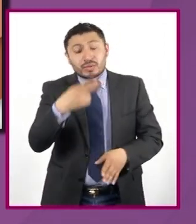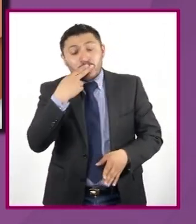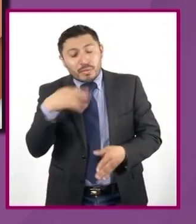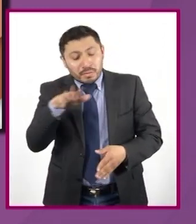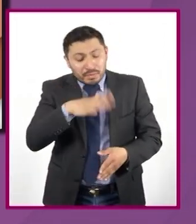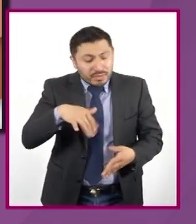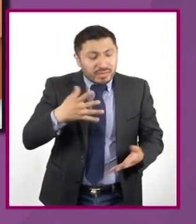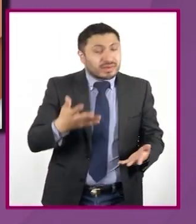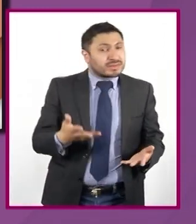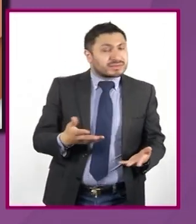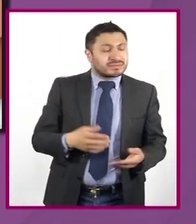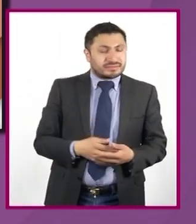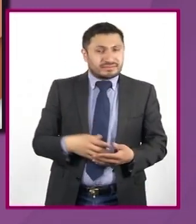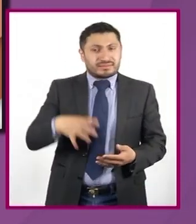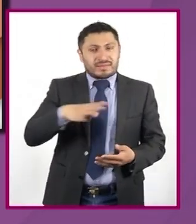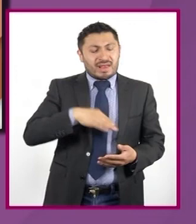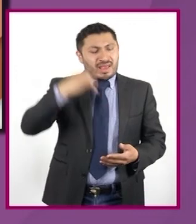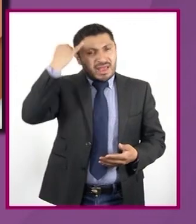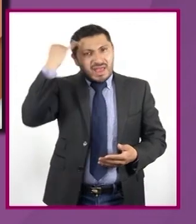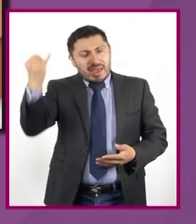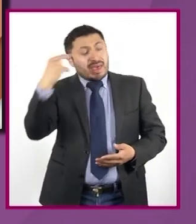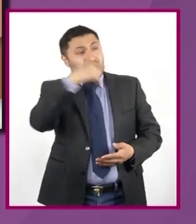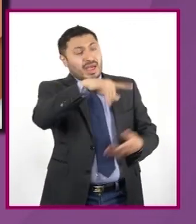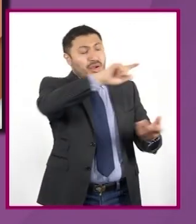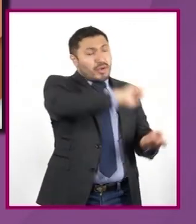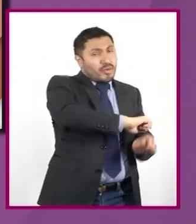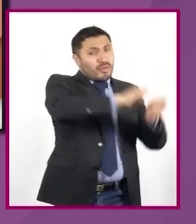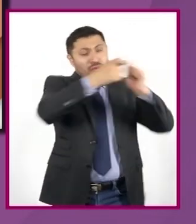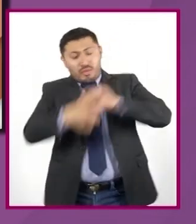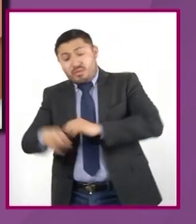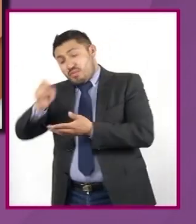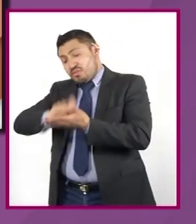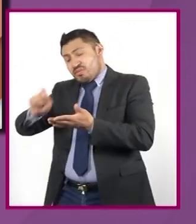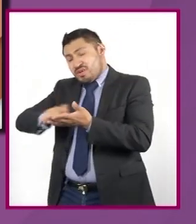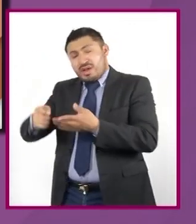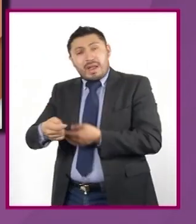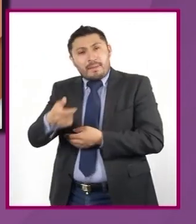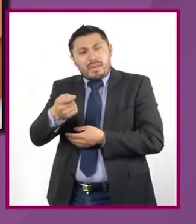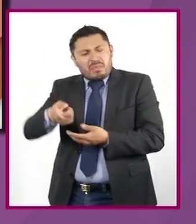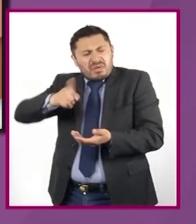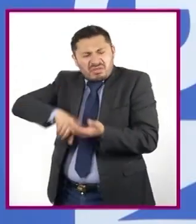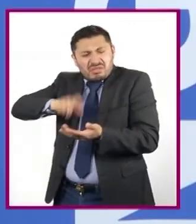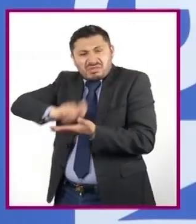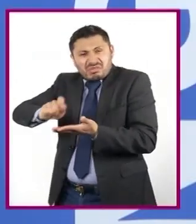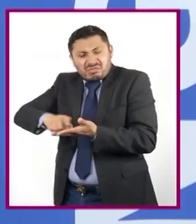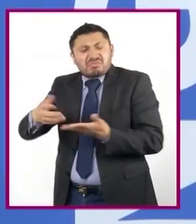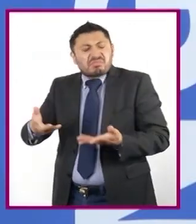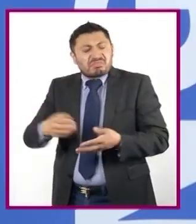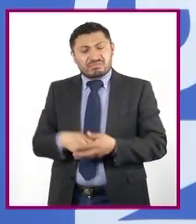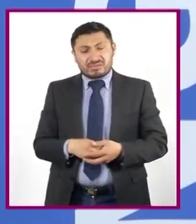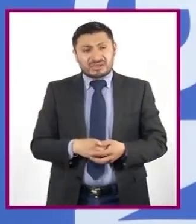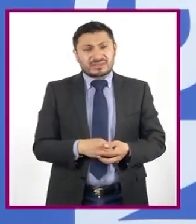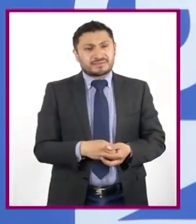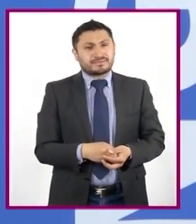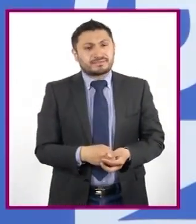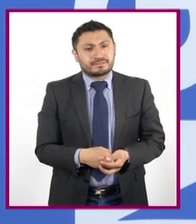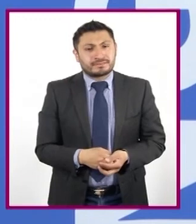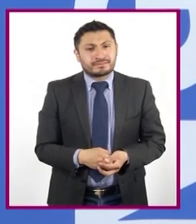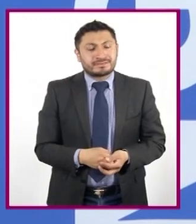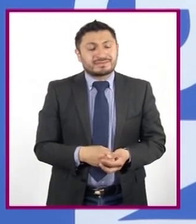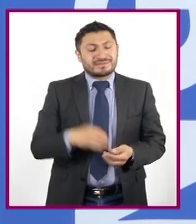Es la transcripción de la idea de un autor parcialmente incluida en un documento.